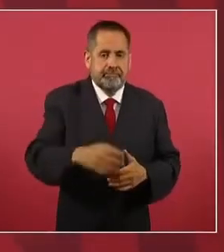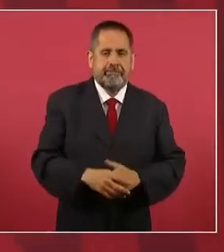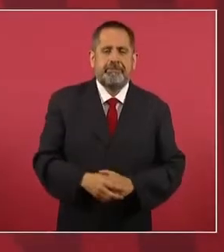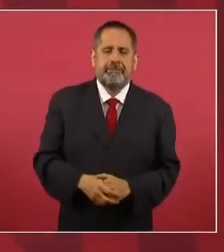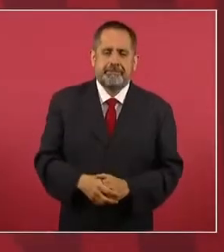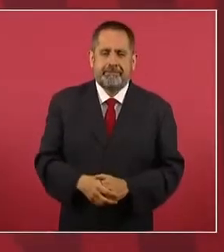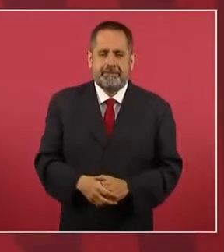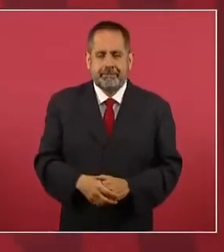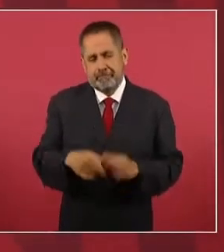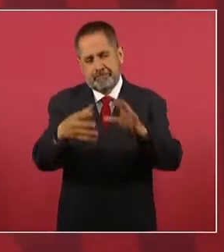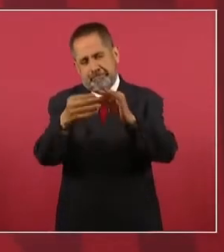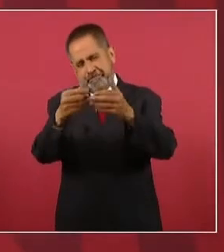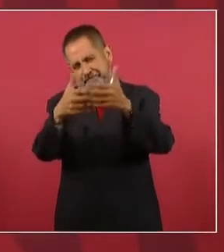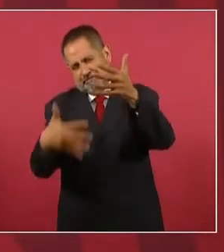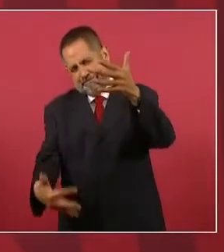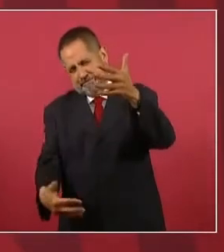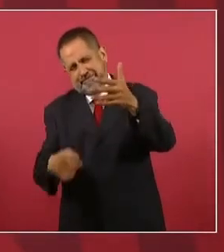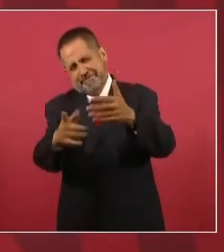Ya expusiste, ¿no?